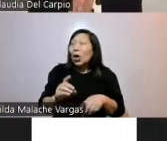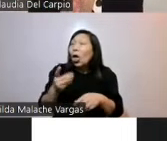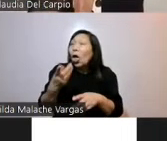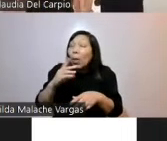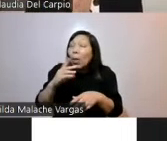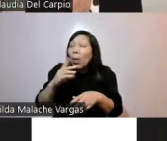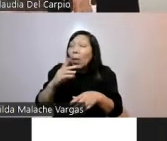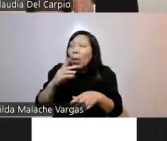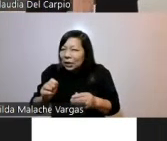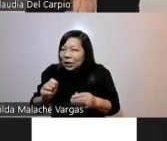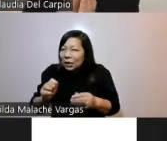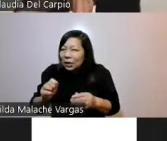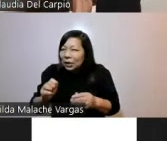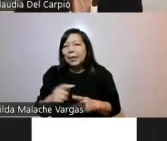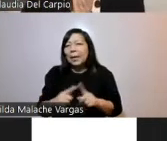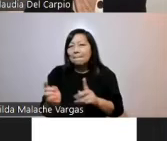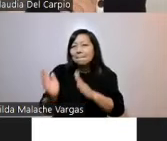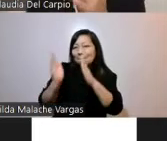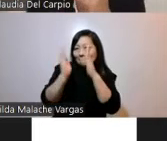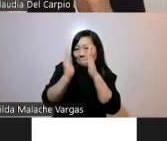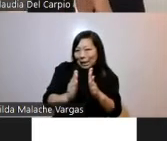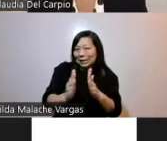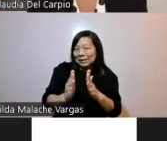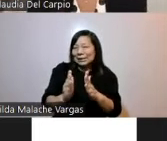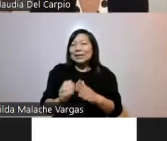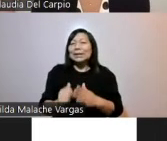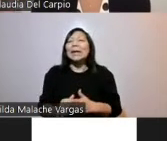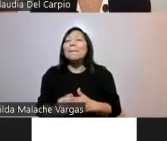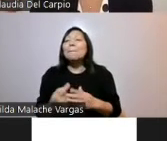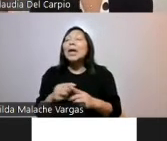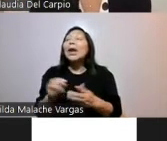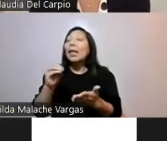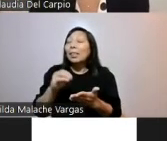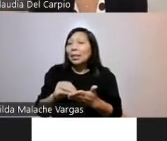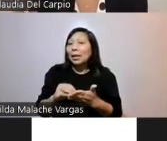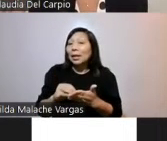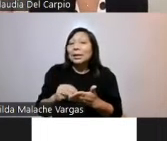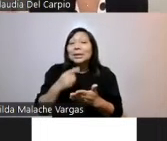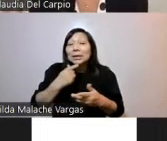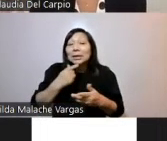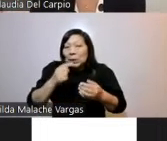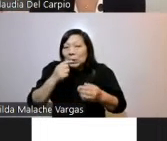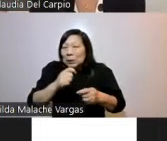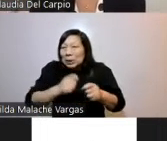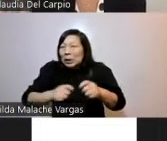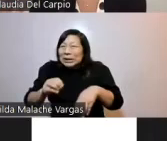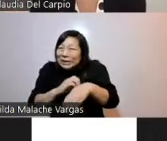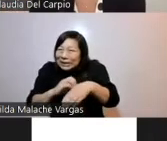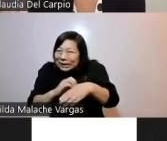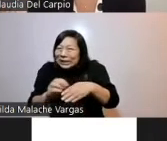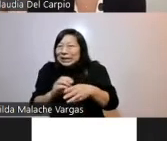pH cerca a 10, totalmente al otro extremo de la escala de pHs, y además es astringente y produce sequedad, y la sequedad